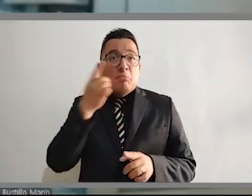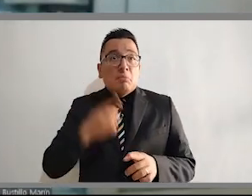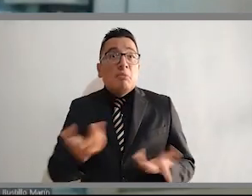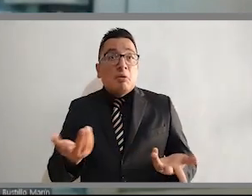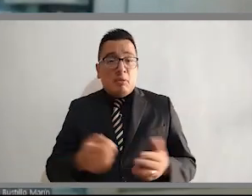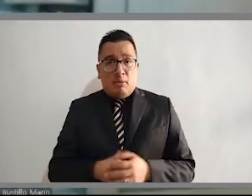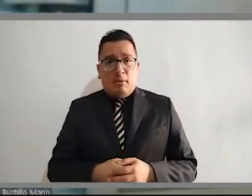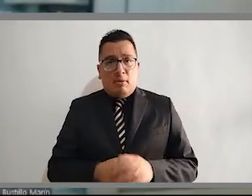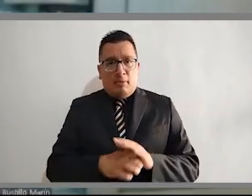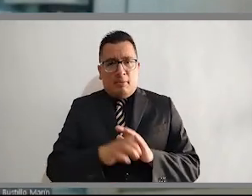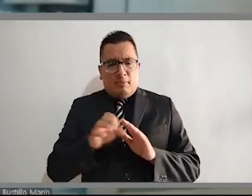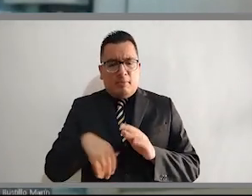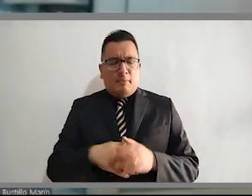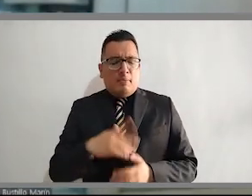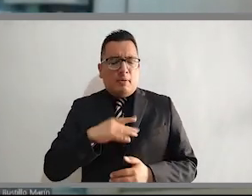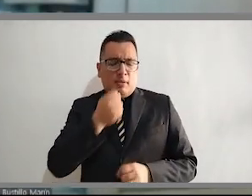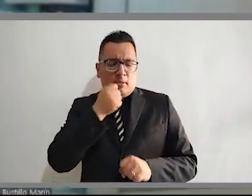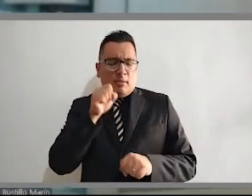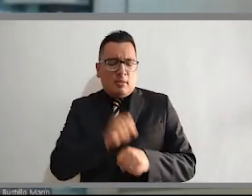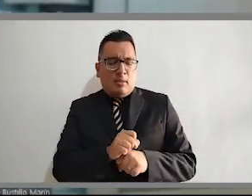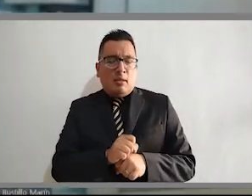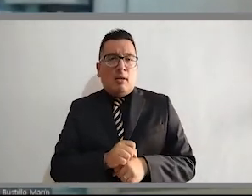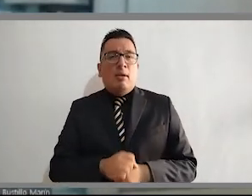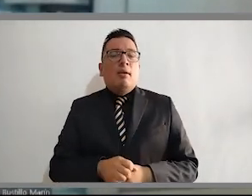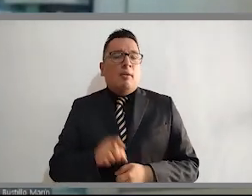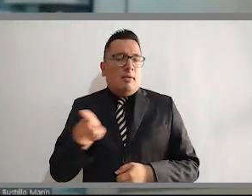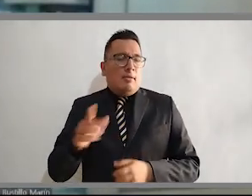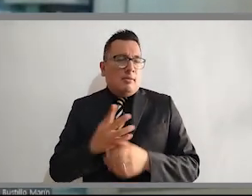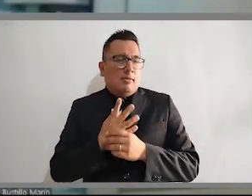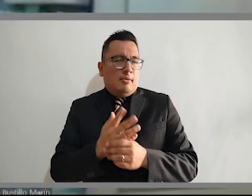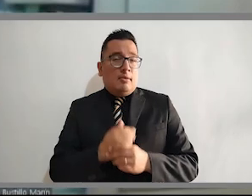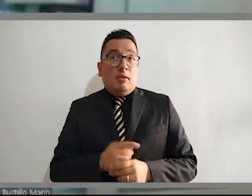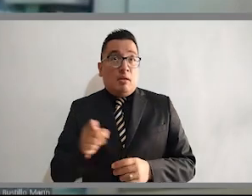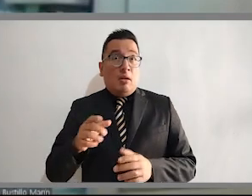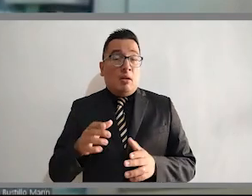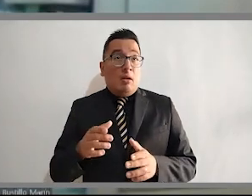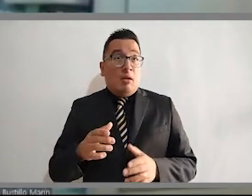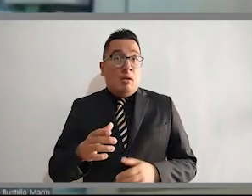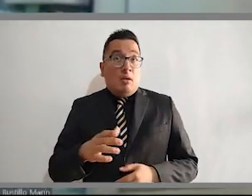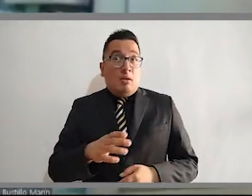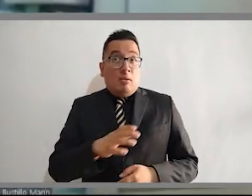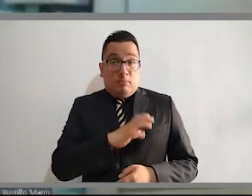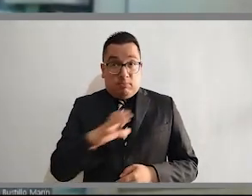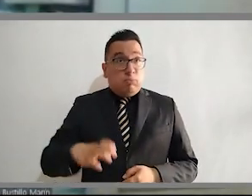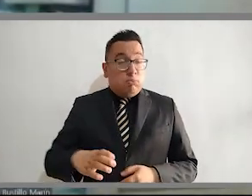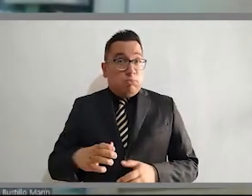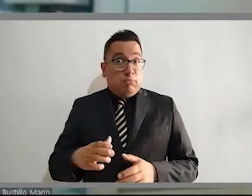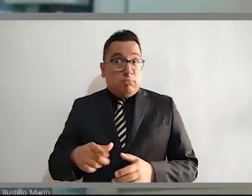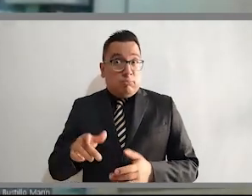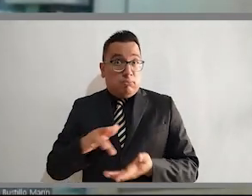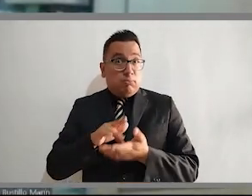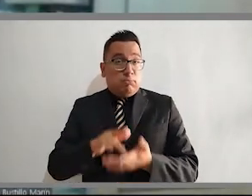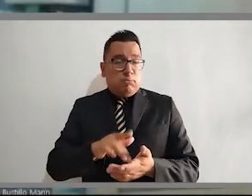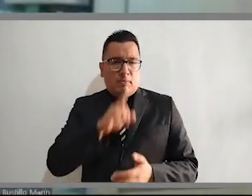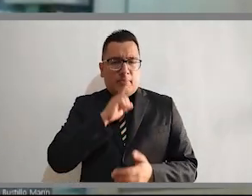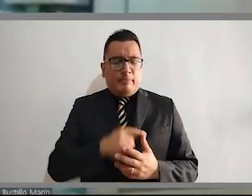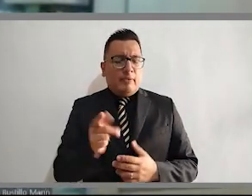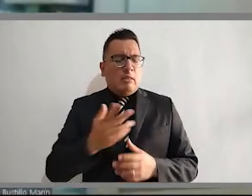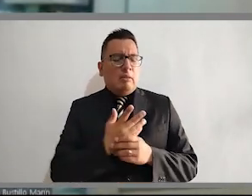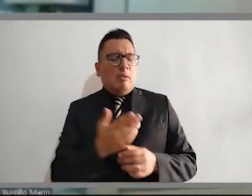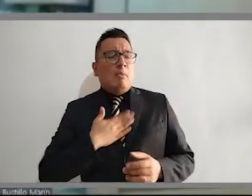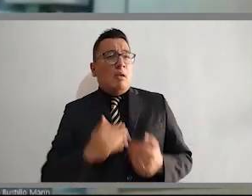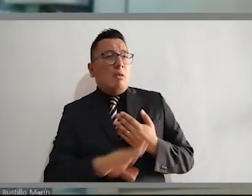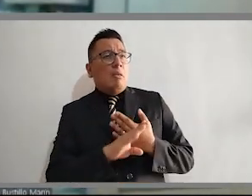acudir? Por ejemplo, esta era una secretaria municipal que no fue electa por elección popular. Y ella decía, es que hay